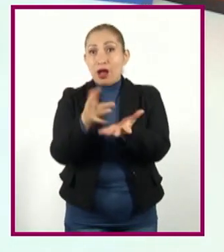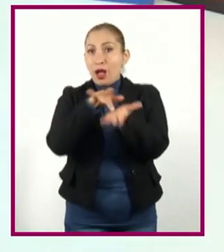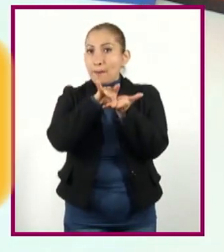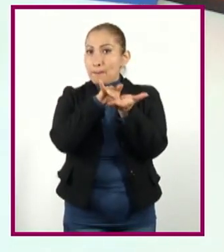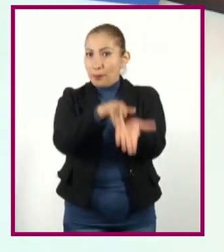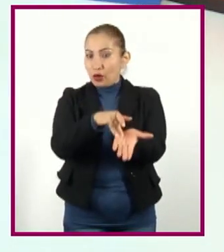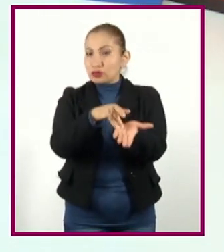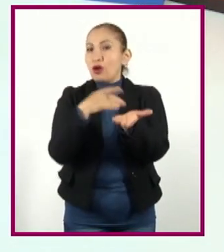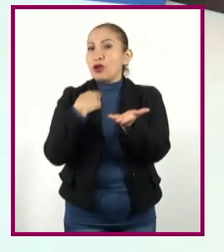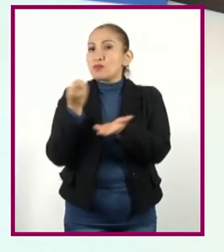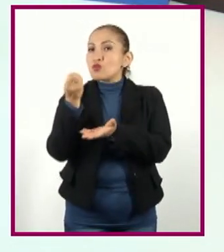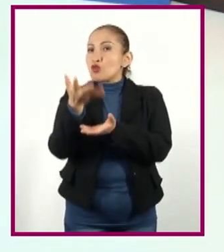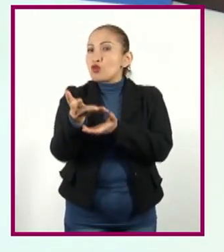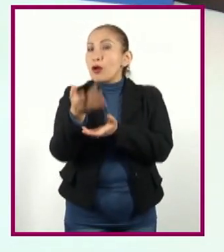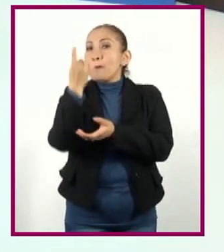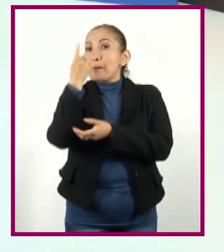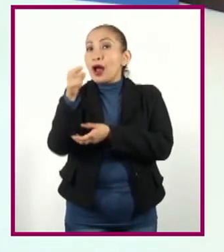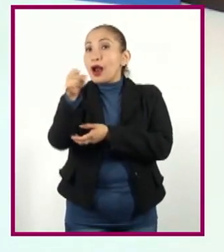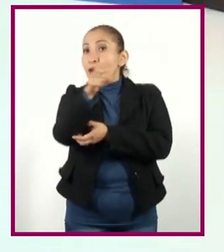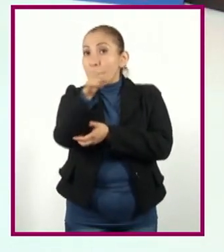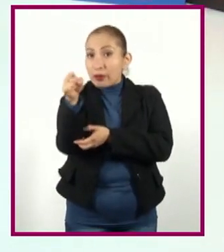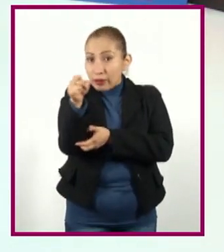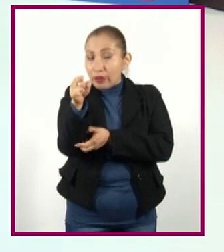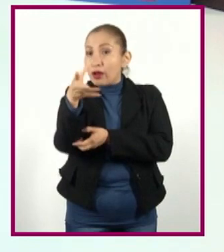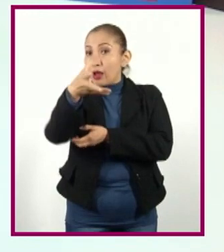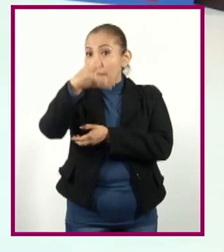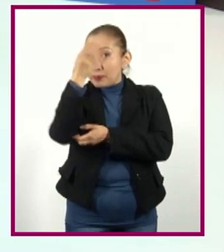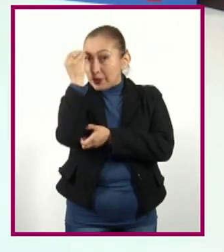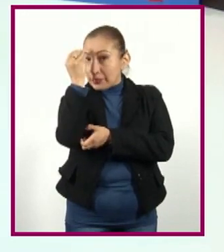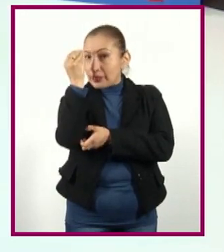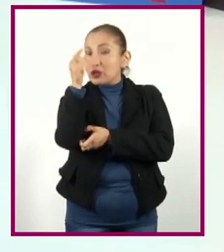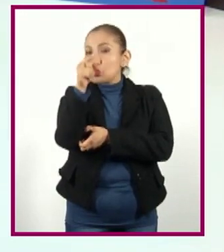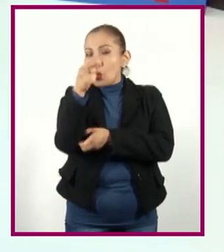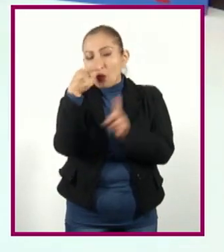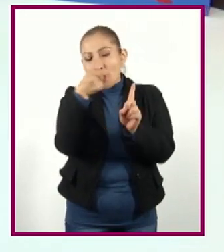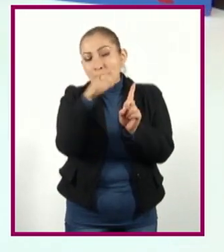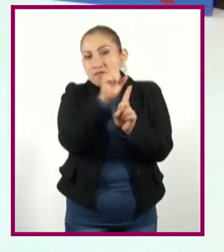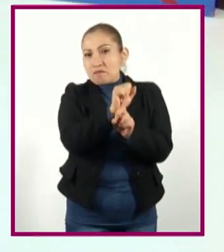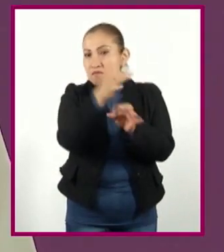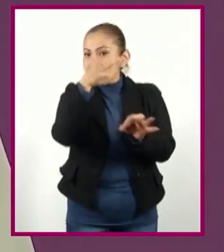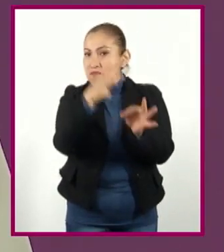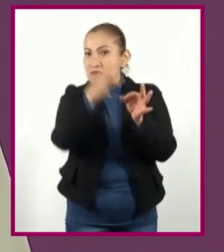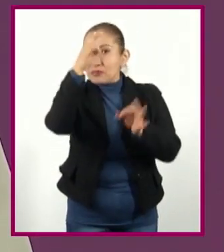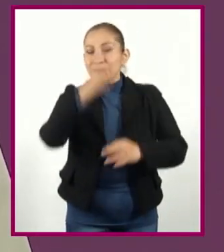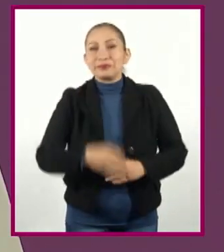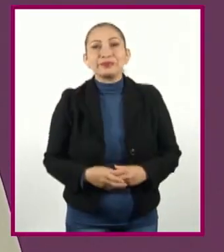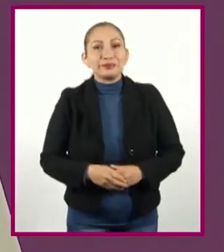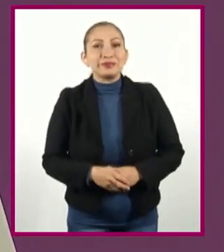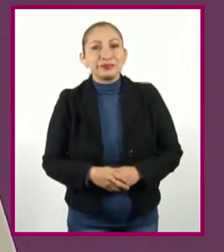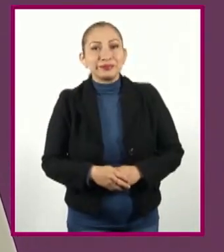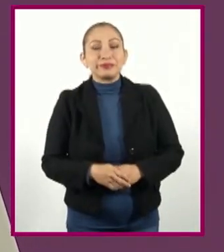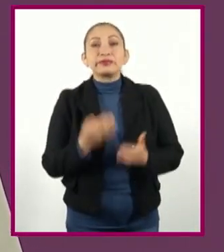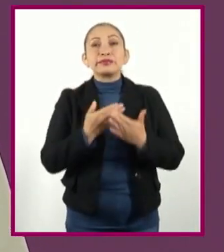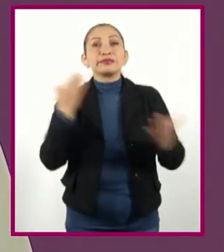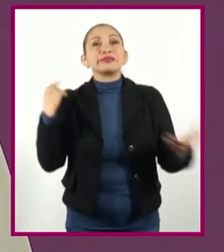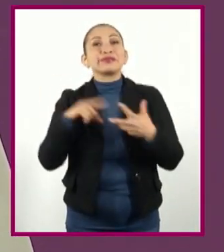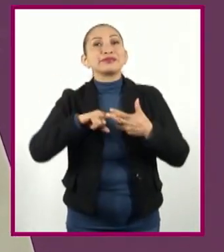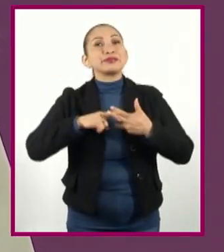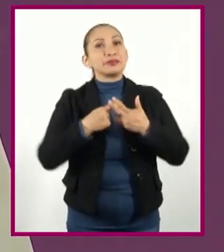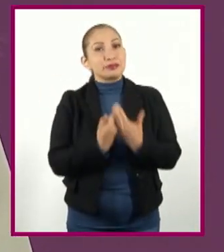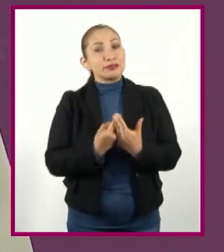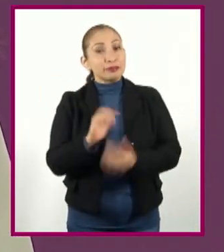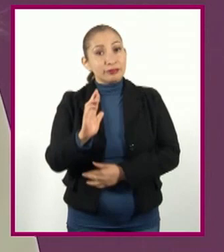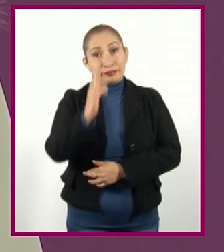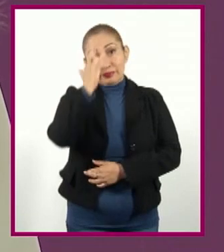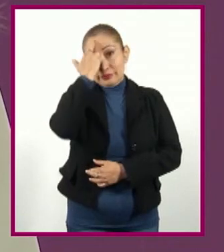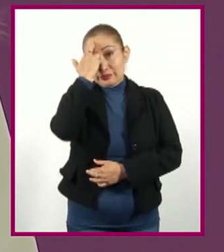apoyo y una herramienta más para que los aprendizajes esperados queden consolidados. Antes de continuar, les